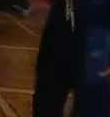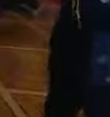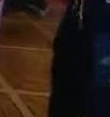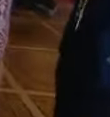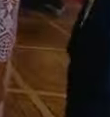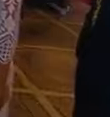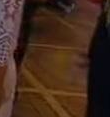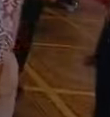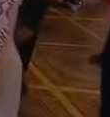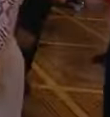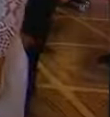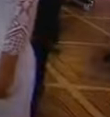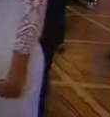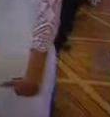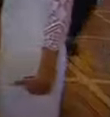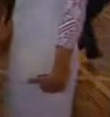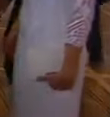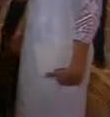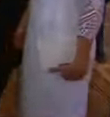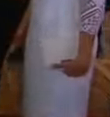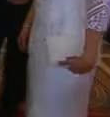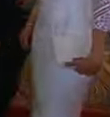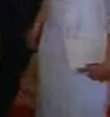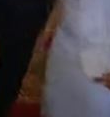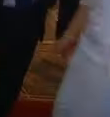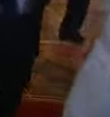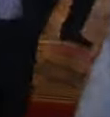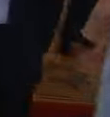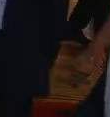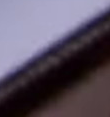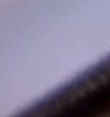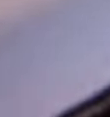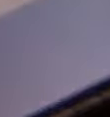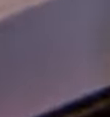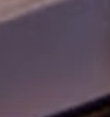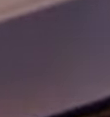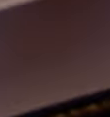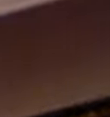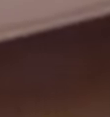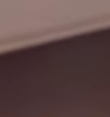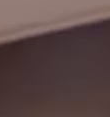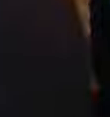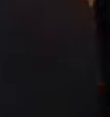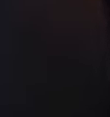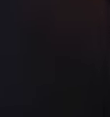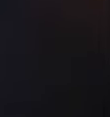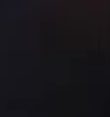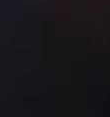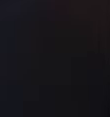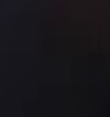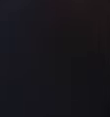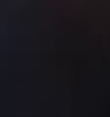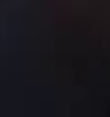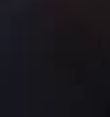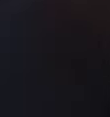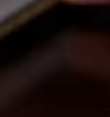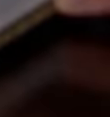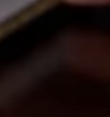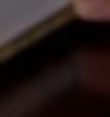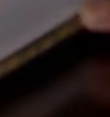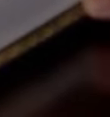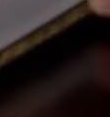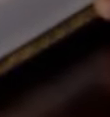la Nación, doctora Cristina Fernández de Kirchner, quien suscribe el